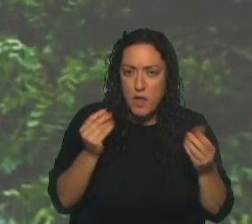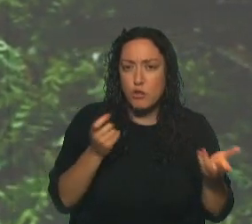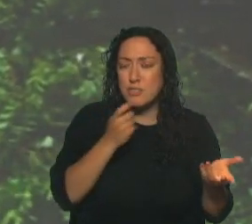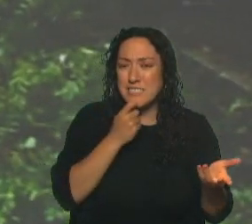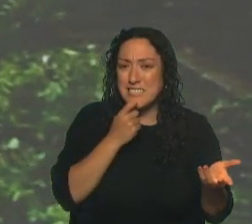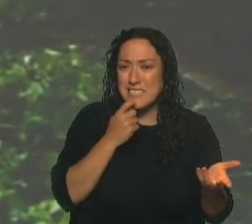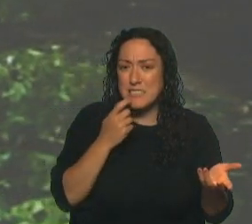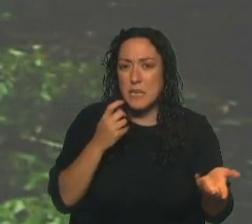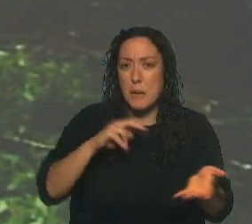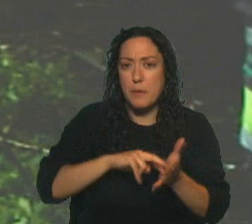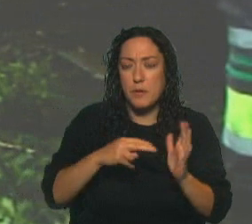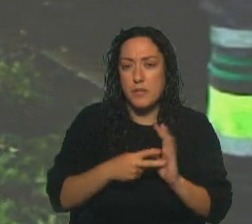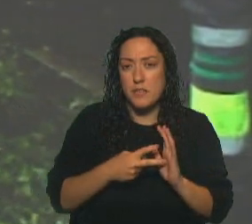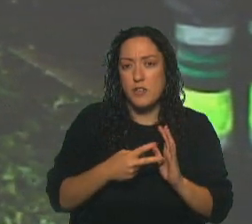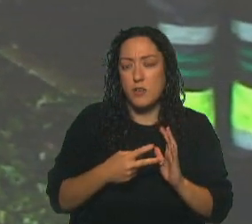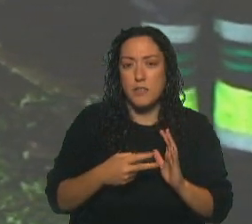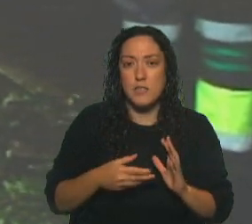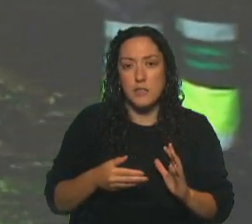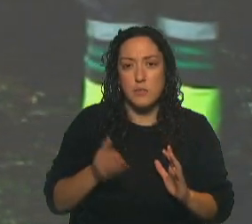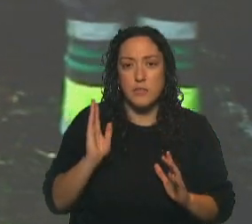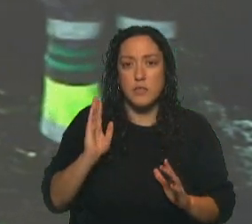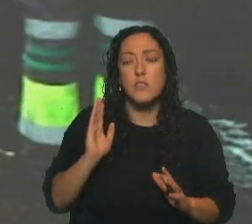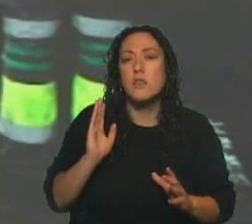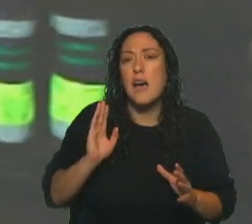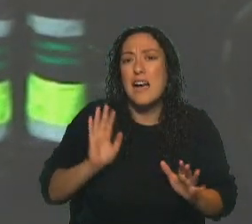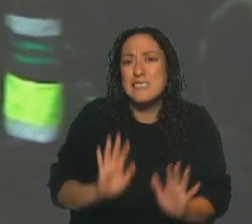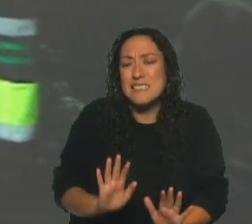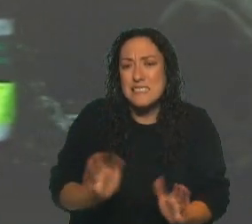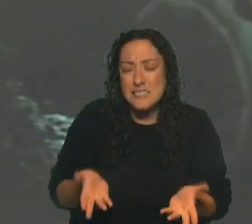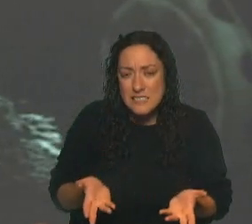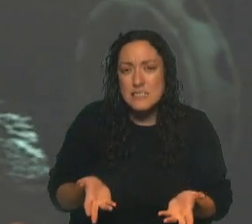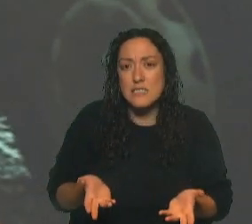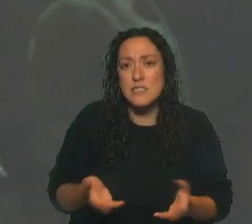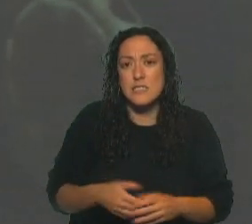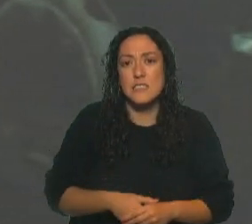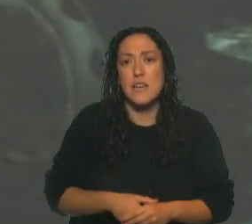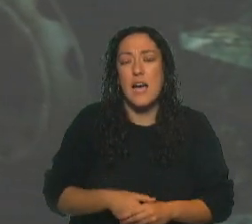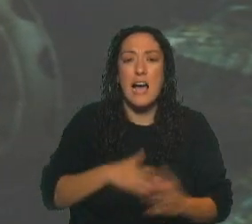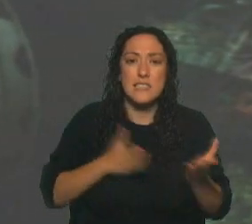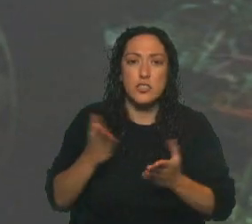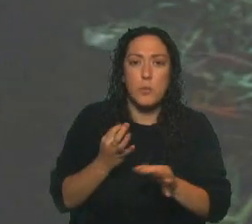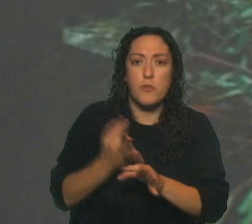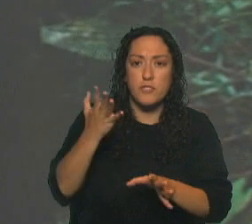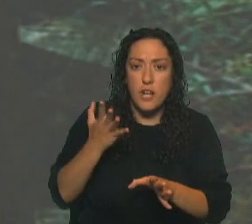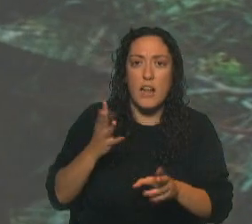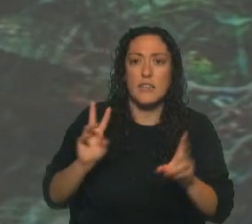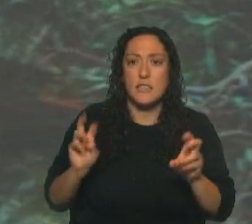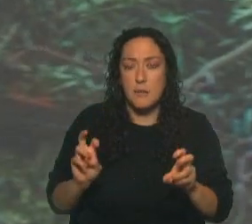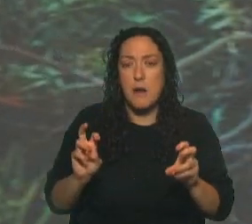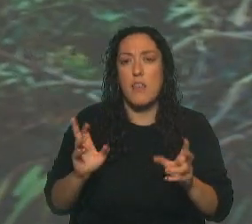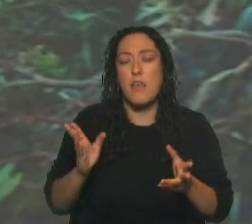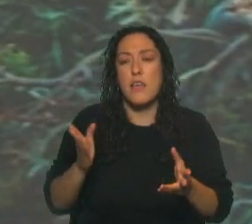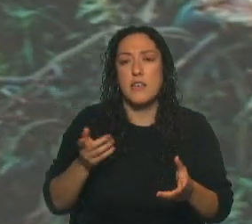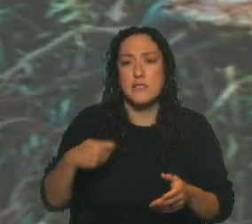tipo, algo como de esta magnitud, ¿no? Hablamos con un asesor, con un especialista en productores